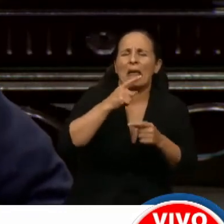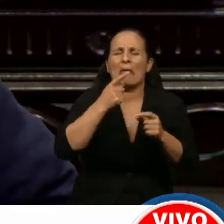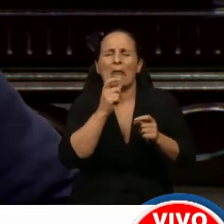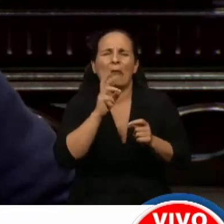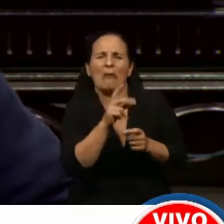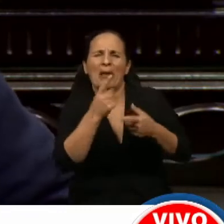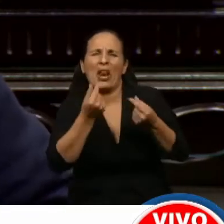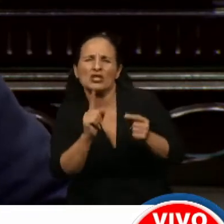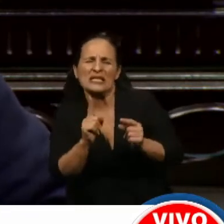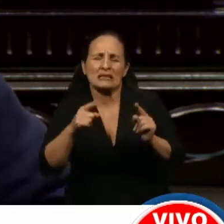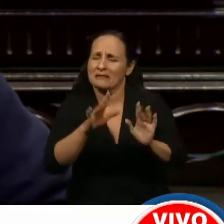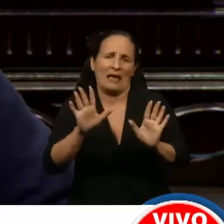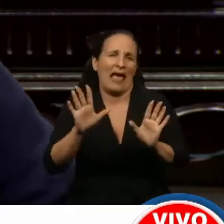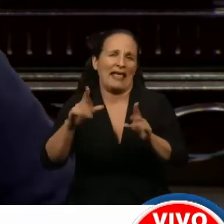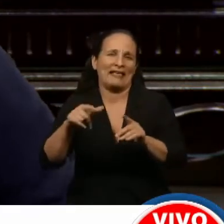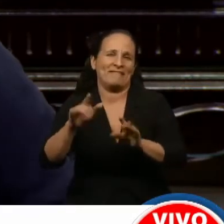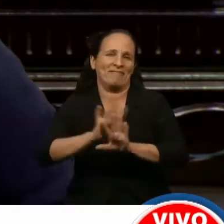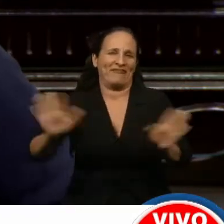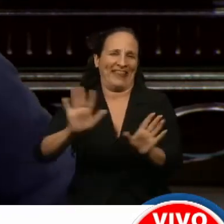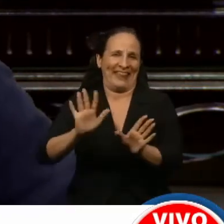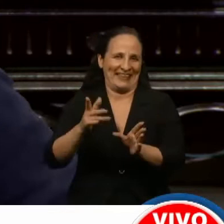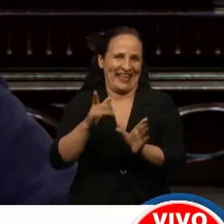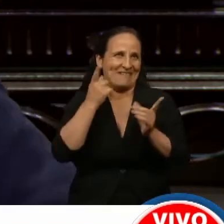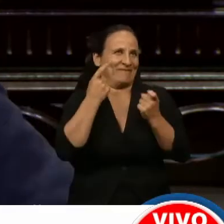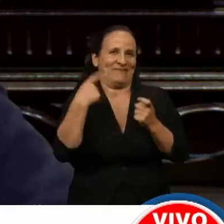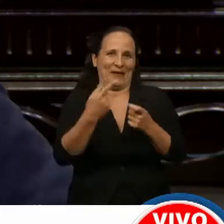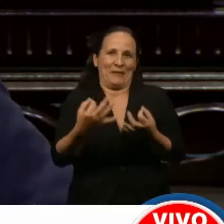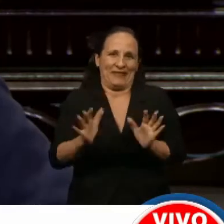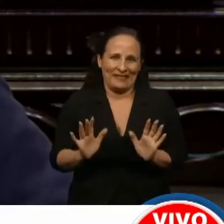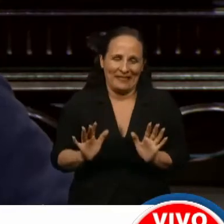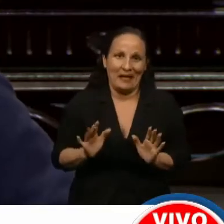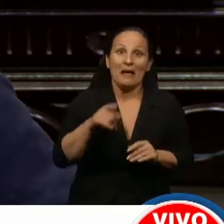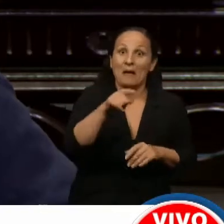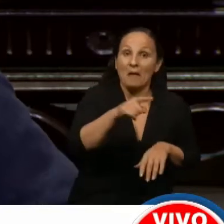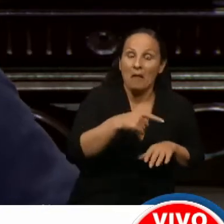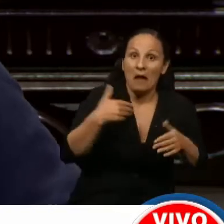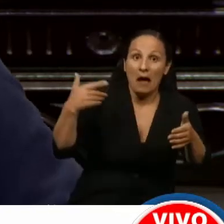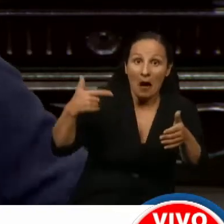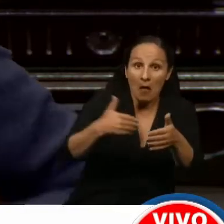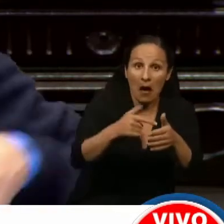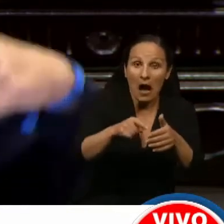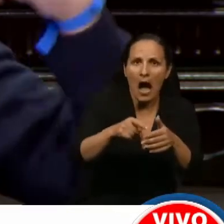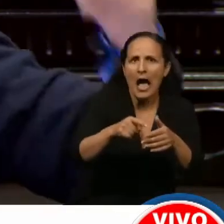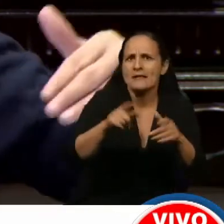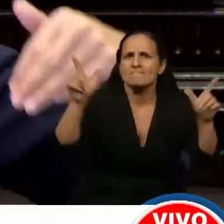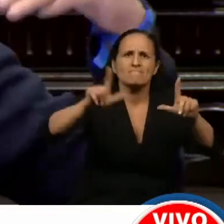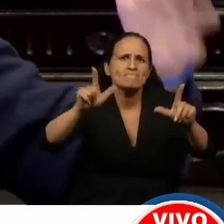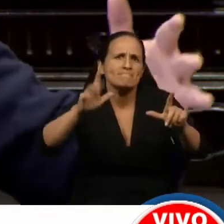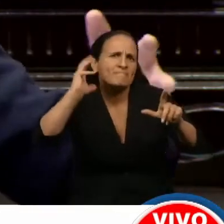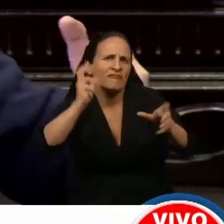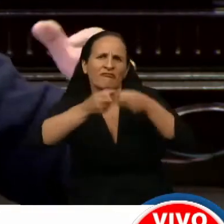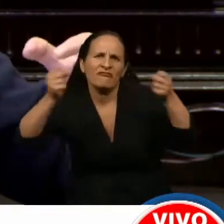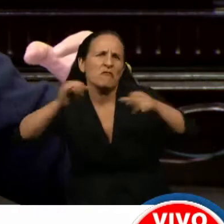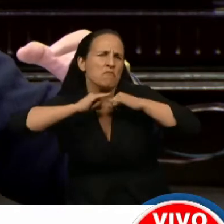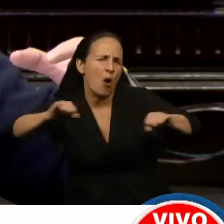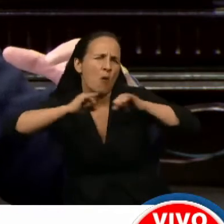Hasta ese día muchos elementos de la oposición y de los medios de comunicación sostenían un fuego graneado y